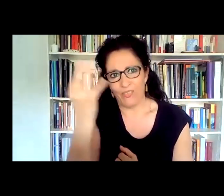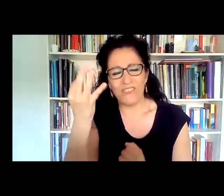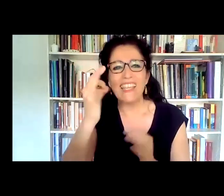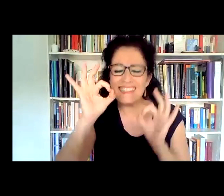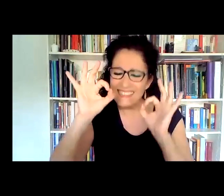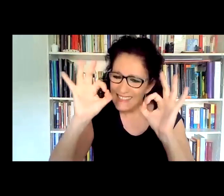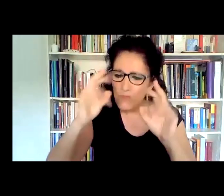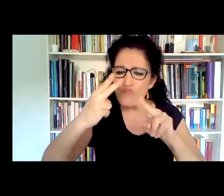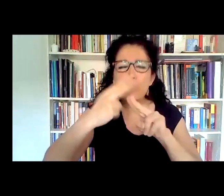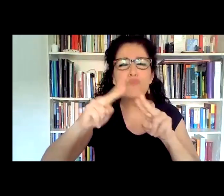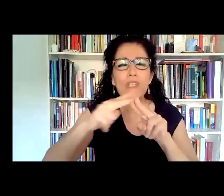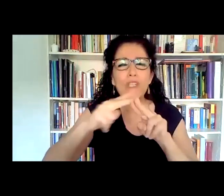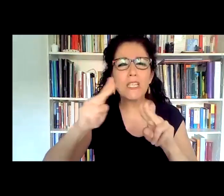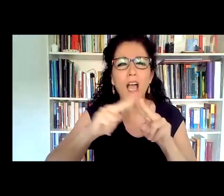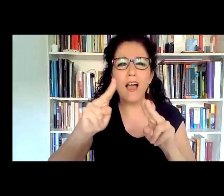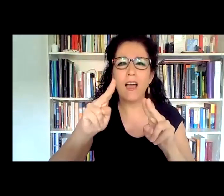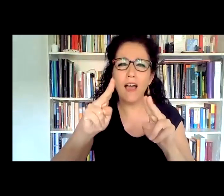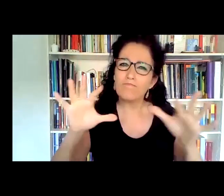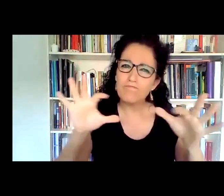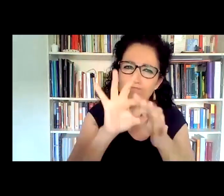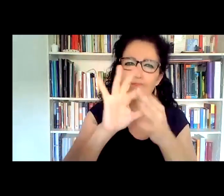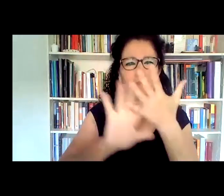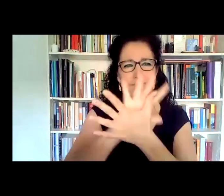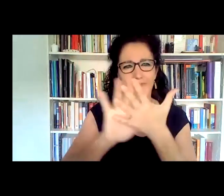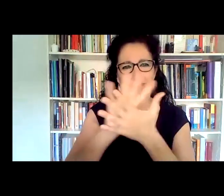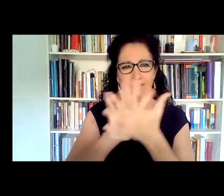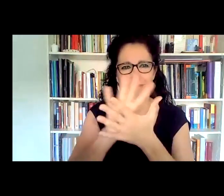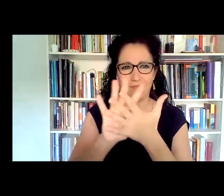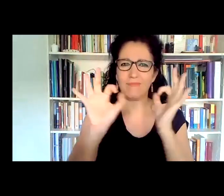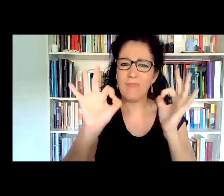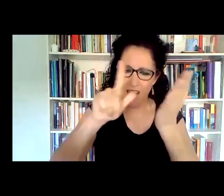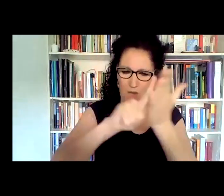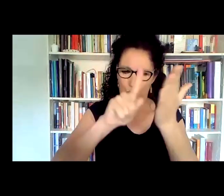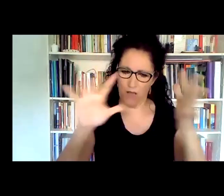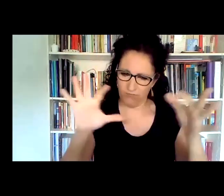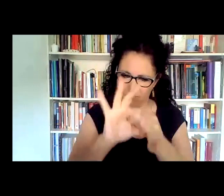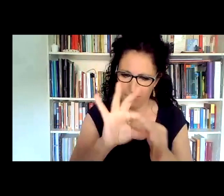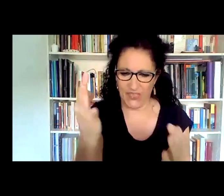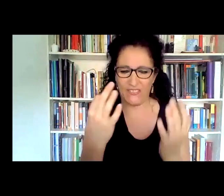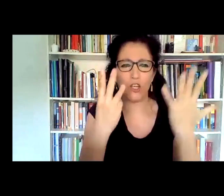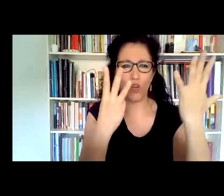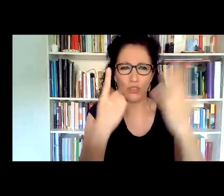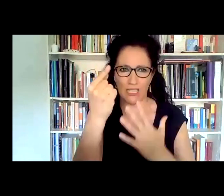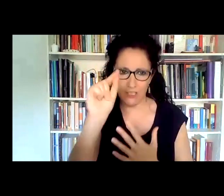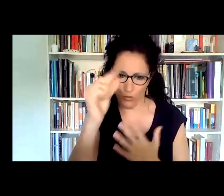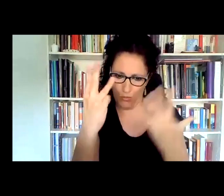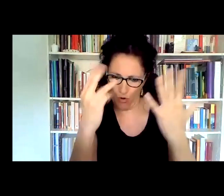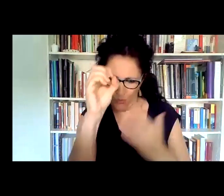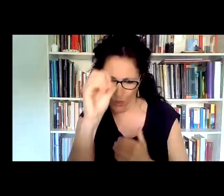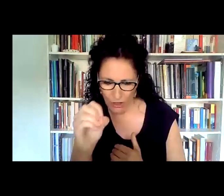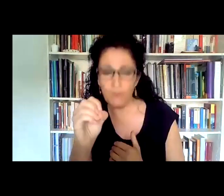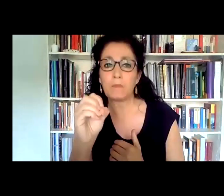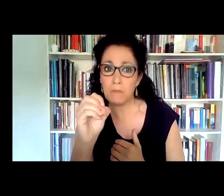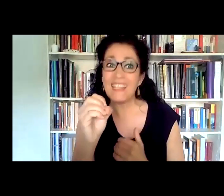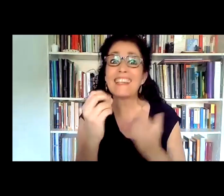87,8% piensa que debería de haber políticas